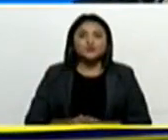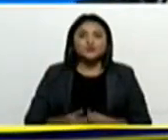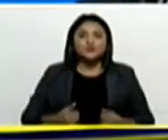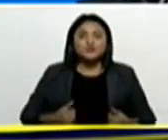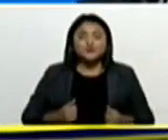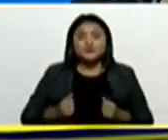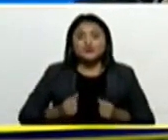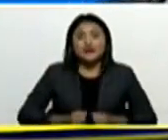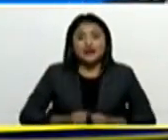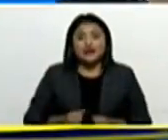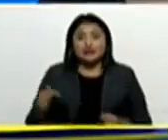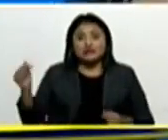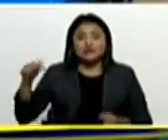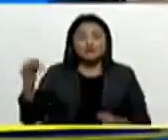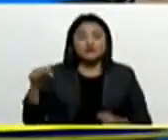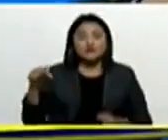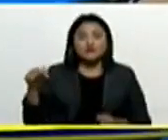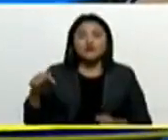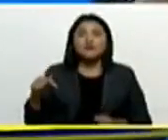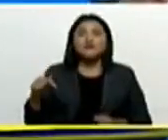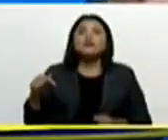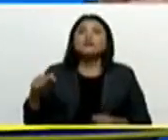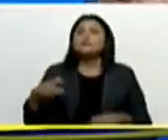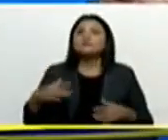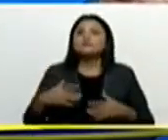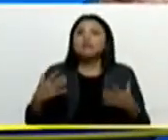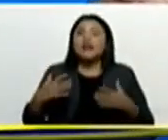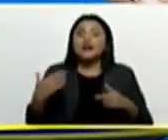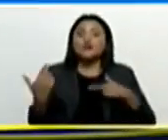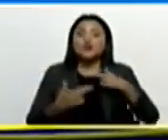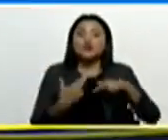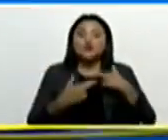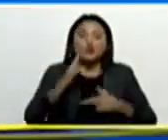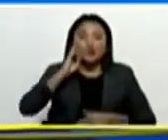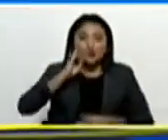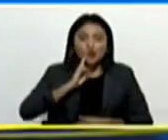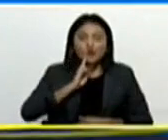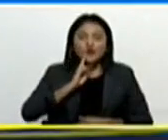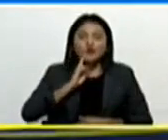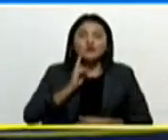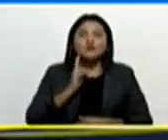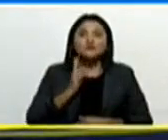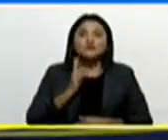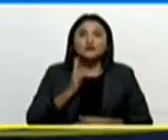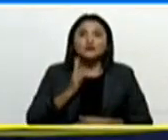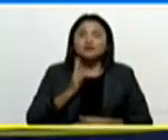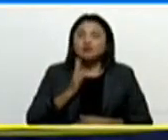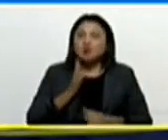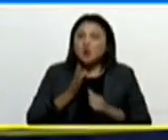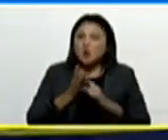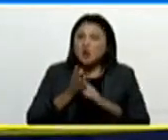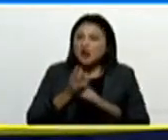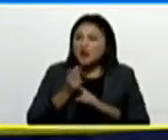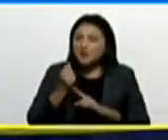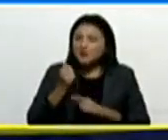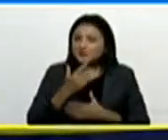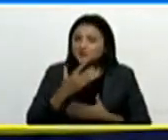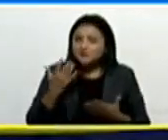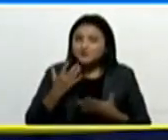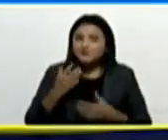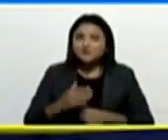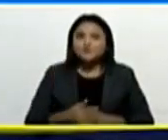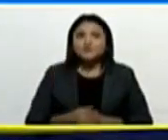aquí la revolución bolivariana había logrado ir contra lo que es la